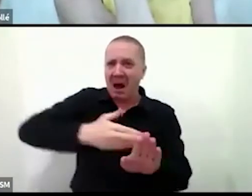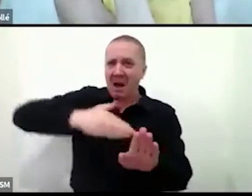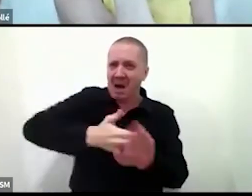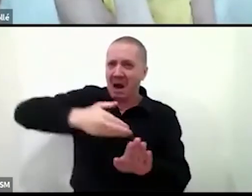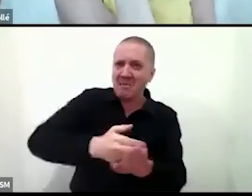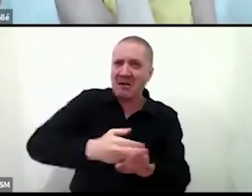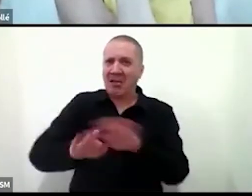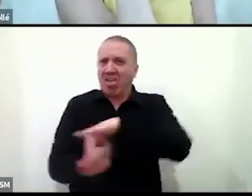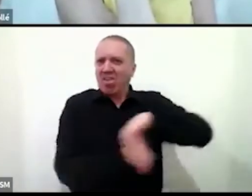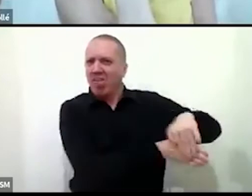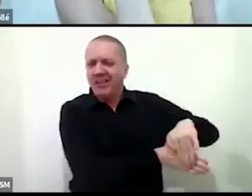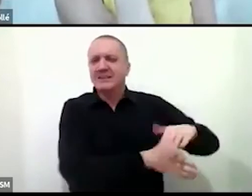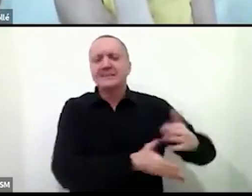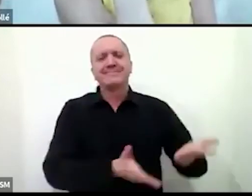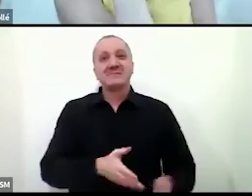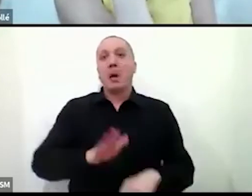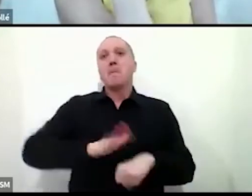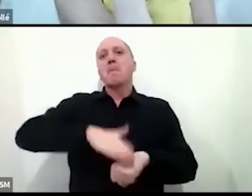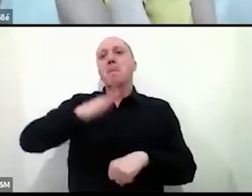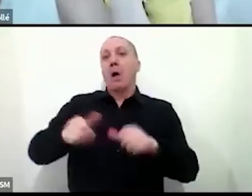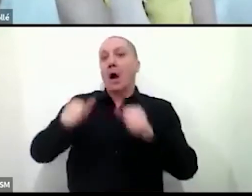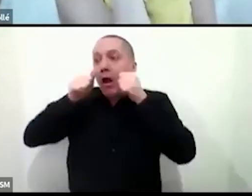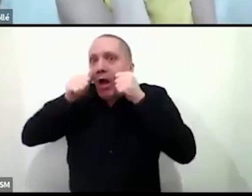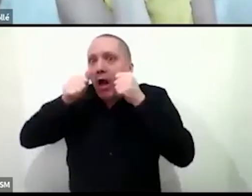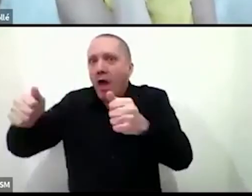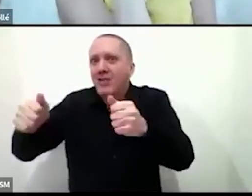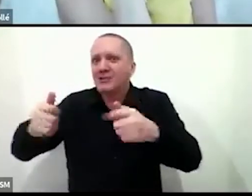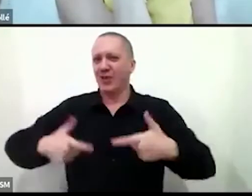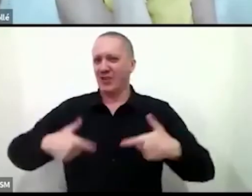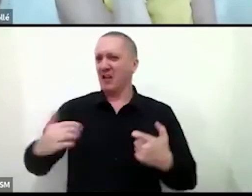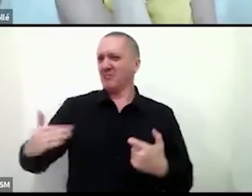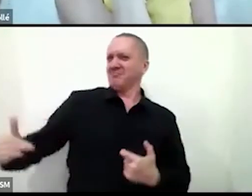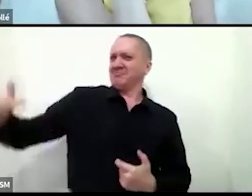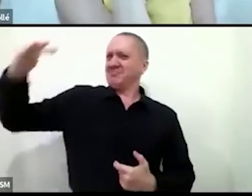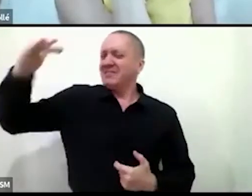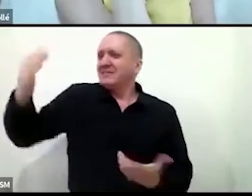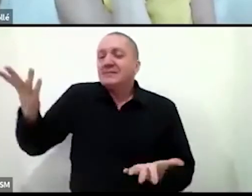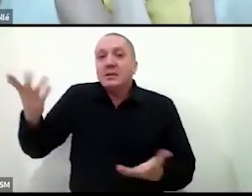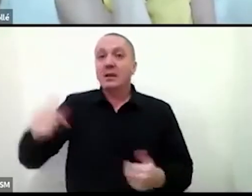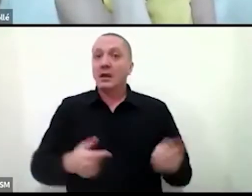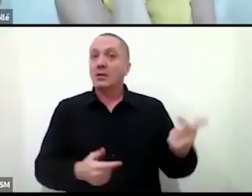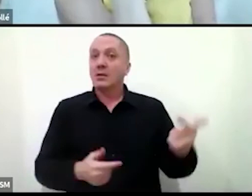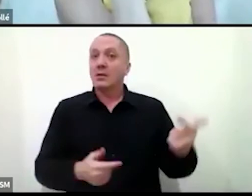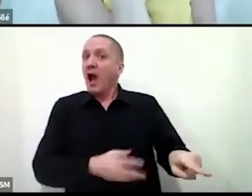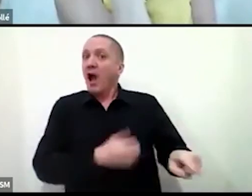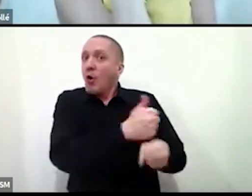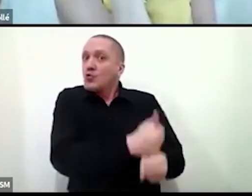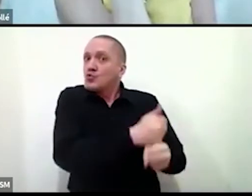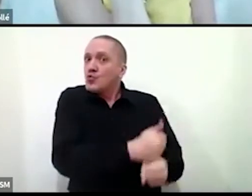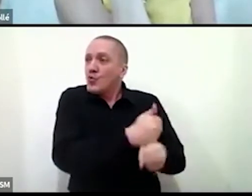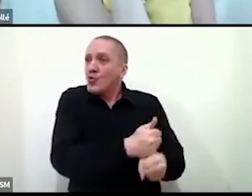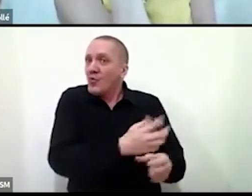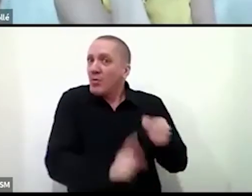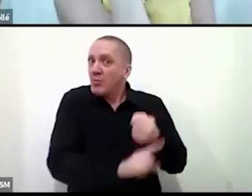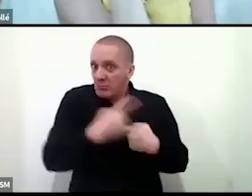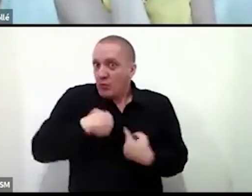a las poblaciones llenas de privilegio y olvidan a las poblaciones que realmente están siendo vulnerabilizadas, en este caso nosotras, ¿no? Que siempre